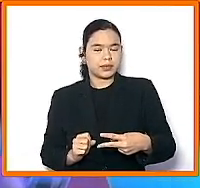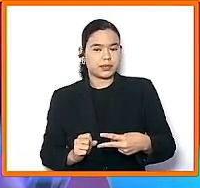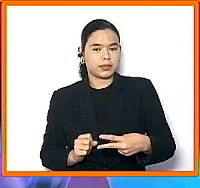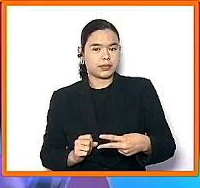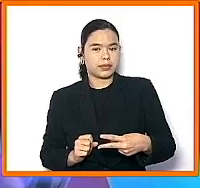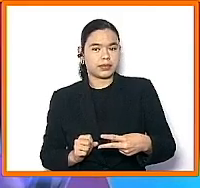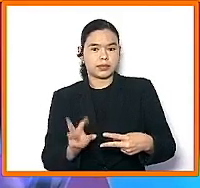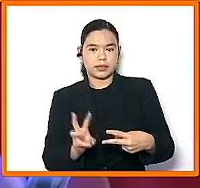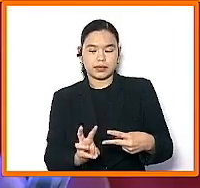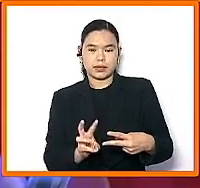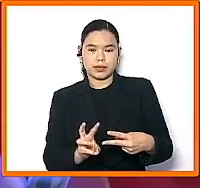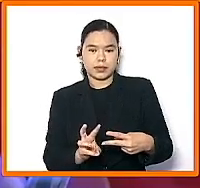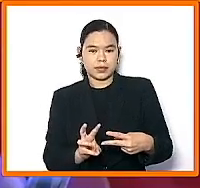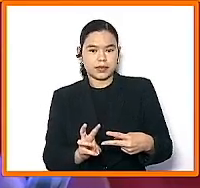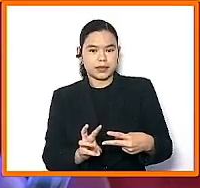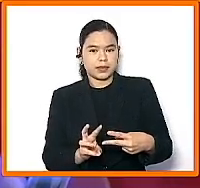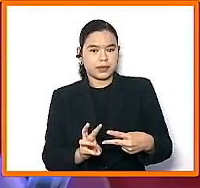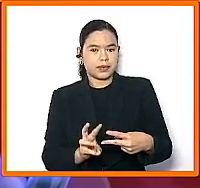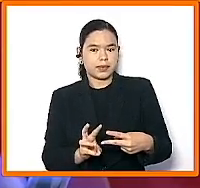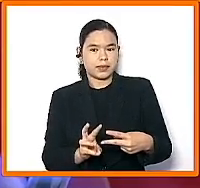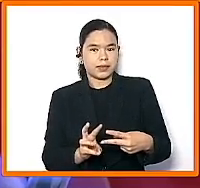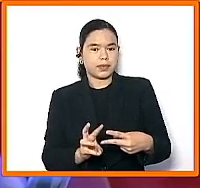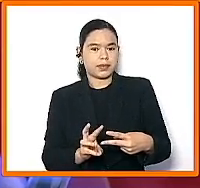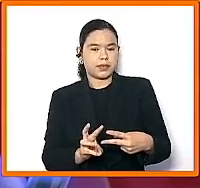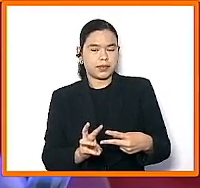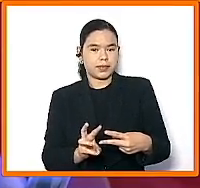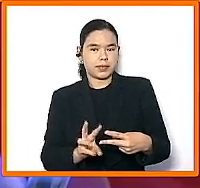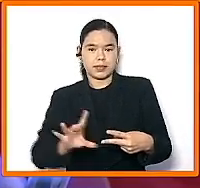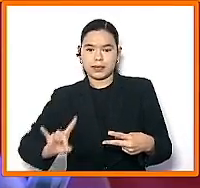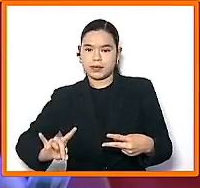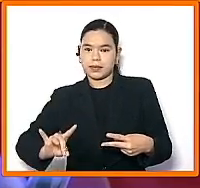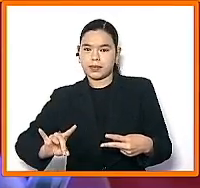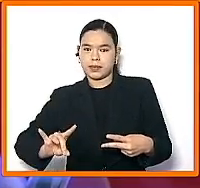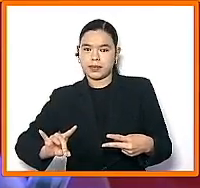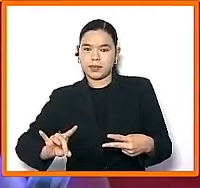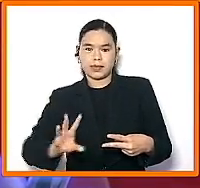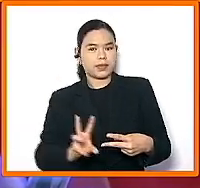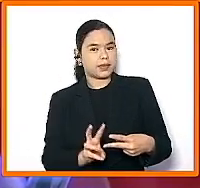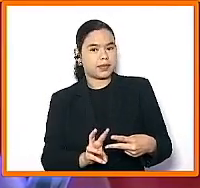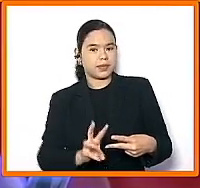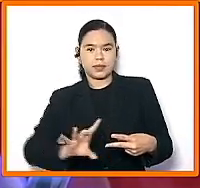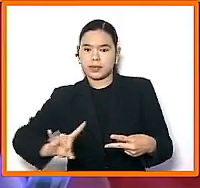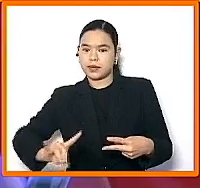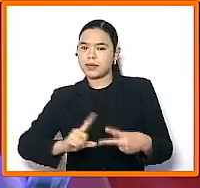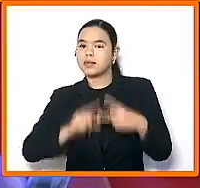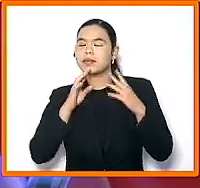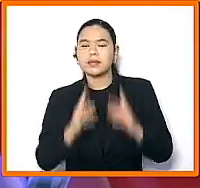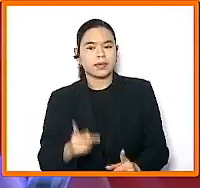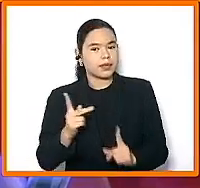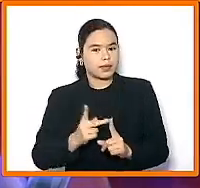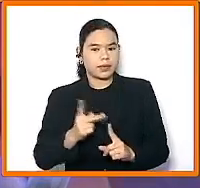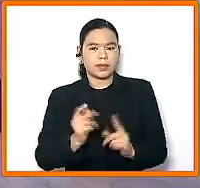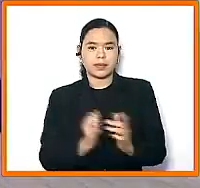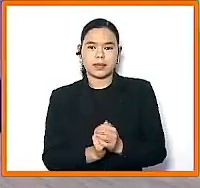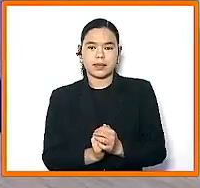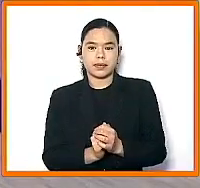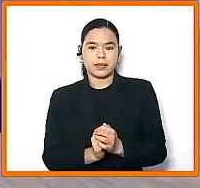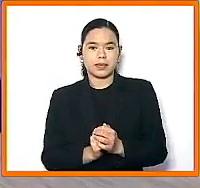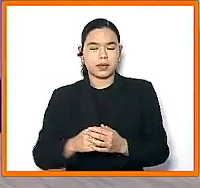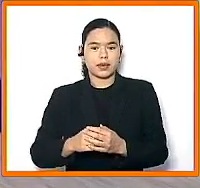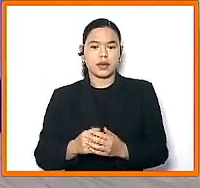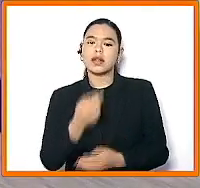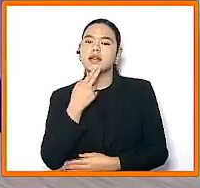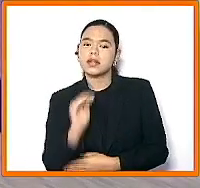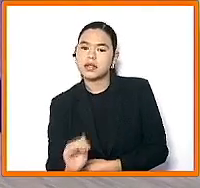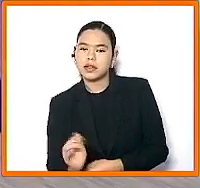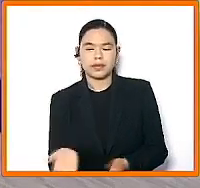Este es el 6. Segundo dígito, 8. Segundo número favorecido, 68, con su catrachada Chiwin. Con mucho